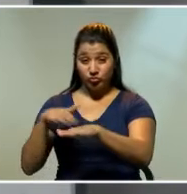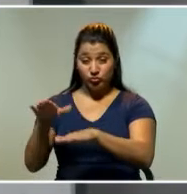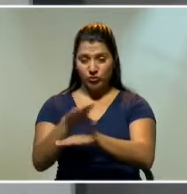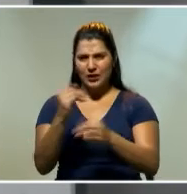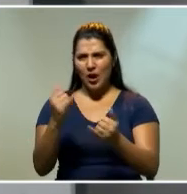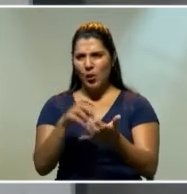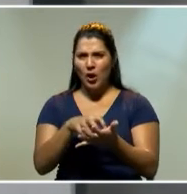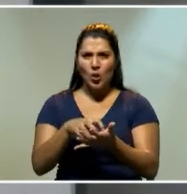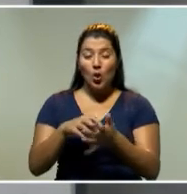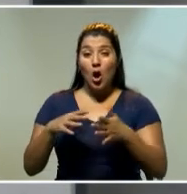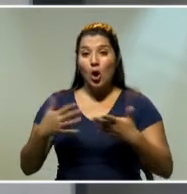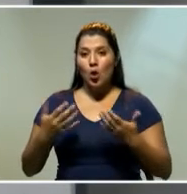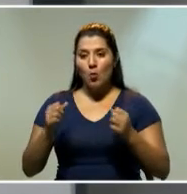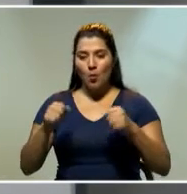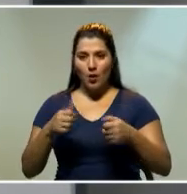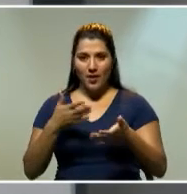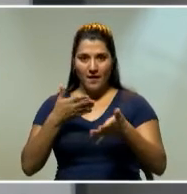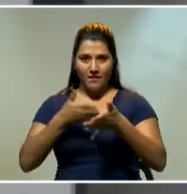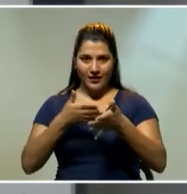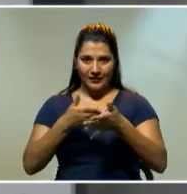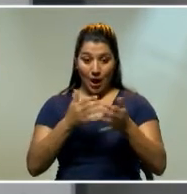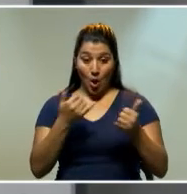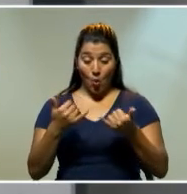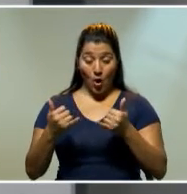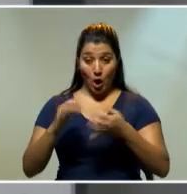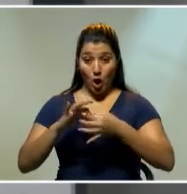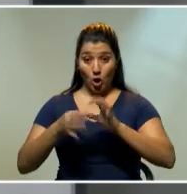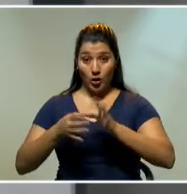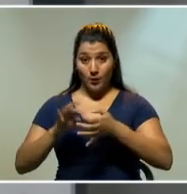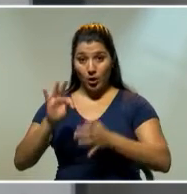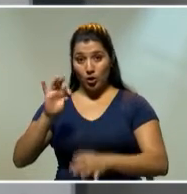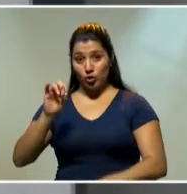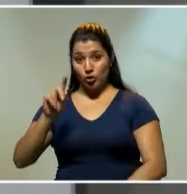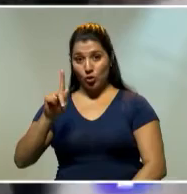incógnita sobre cómo puede afectar a los Juegos Olímpicos de Tokio.